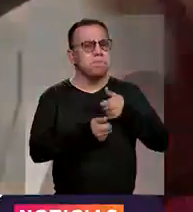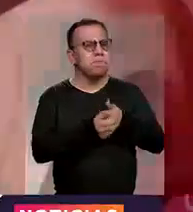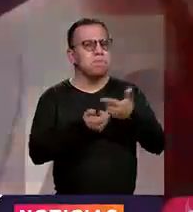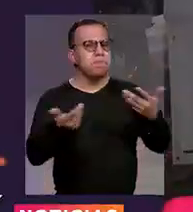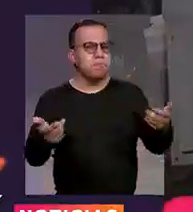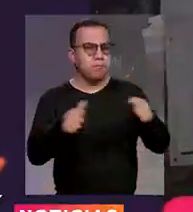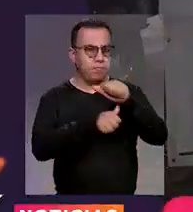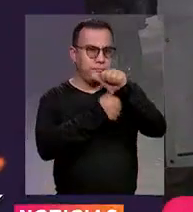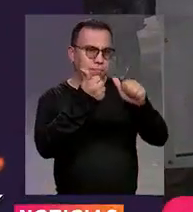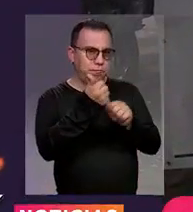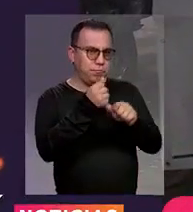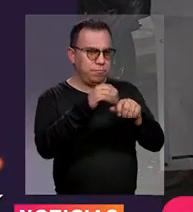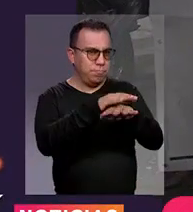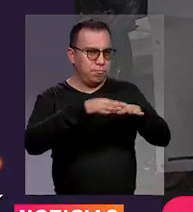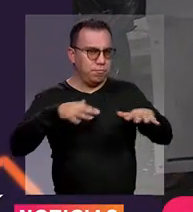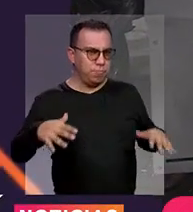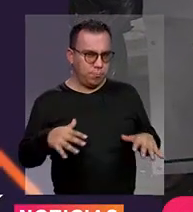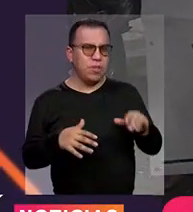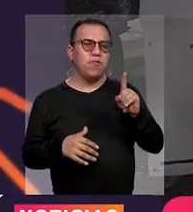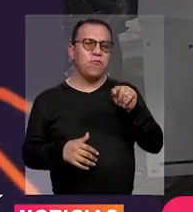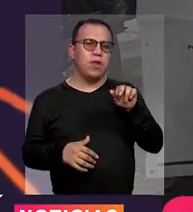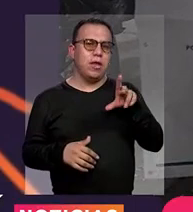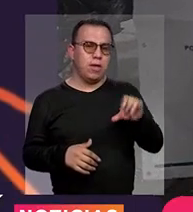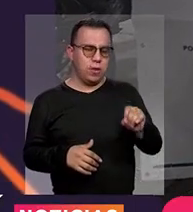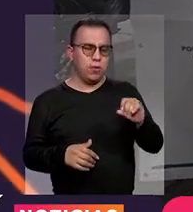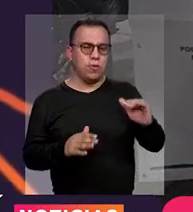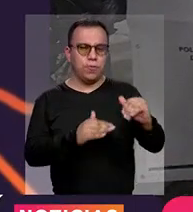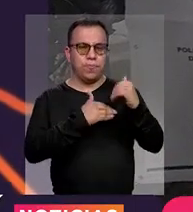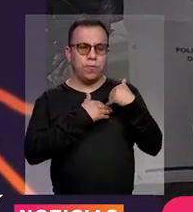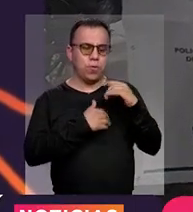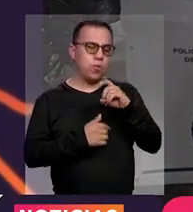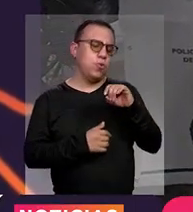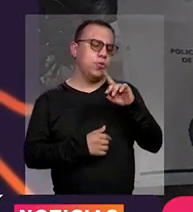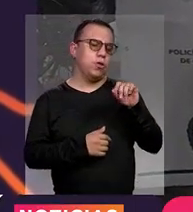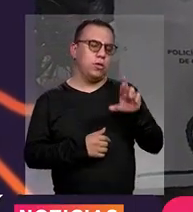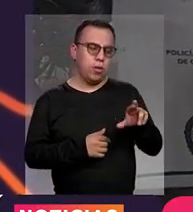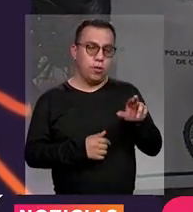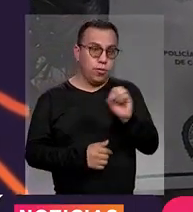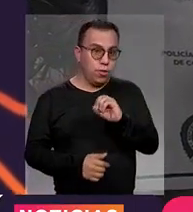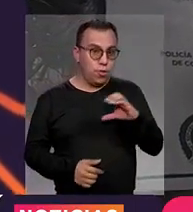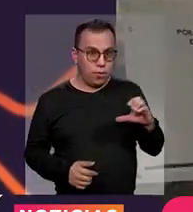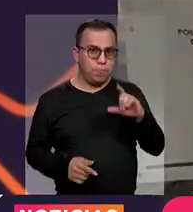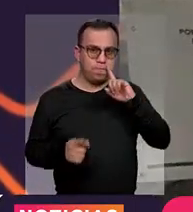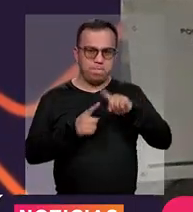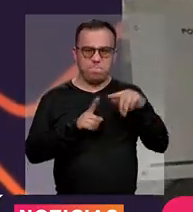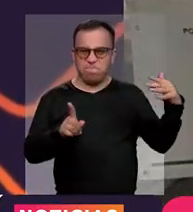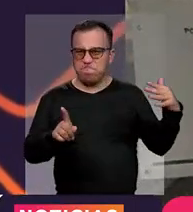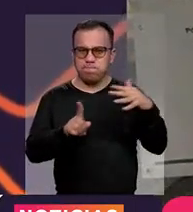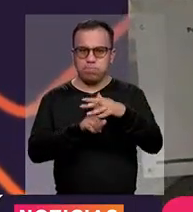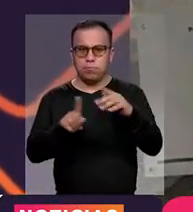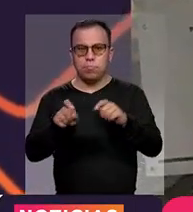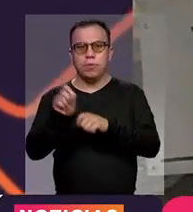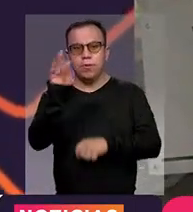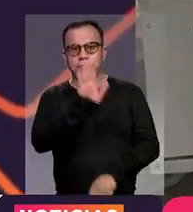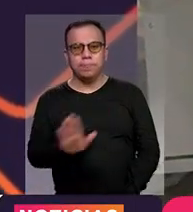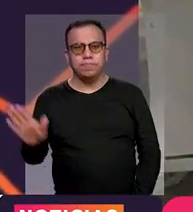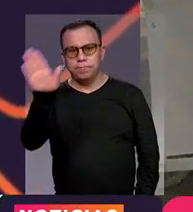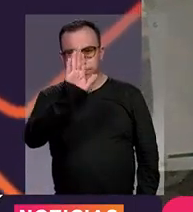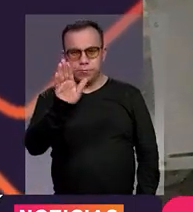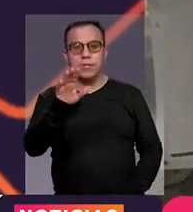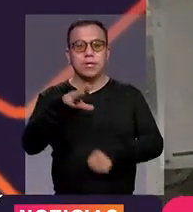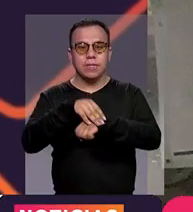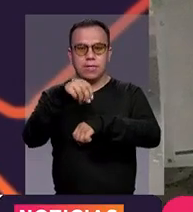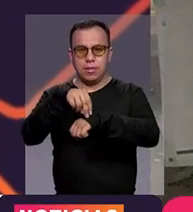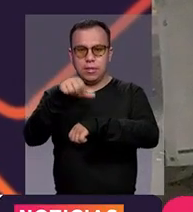subestructura columna móvil franco benavides del comando coordinador de occidente con injerencia en los departamentos de nariño